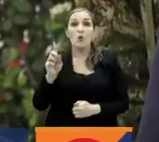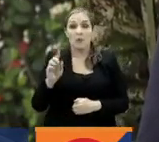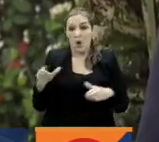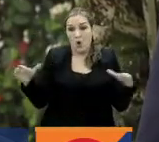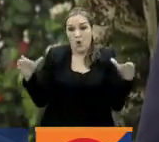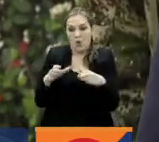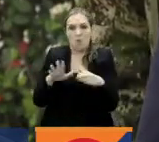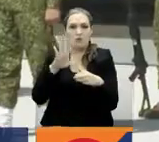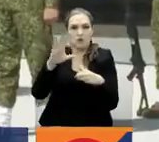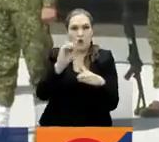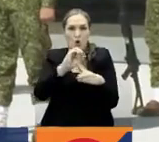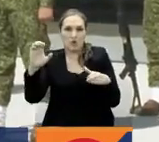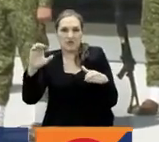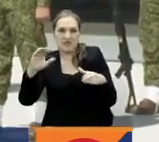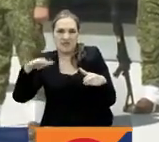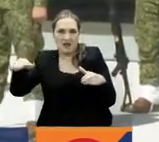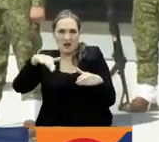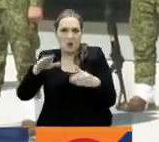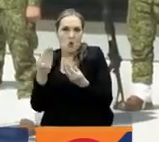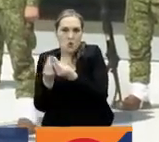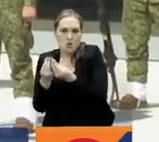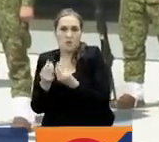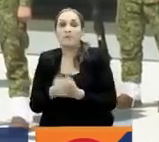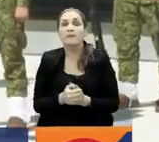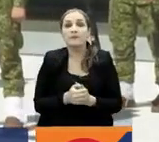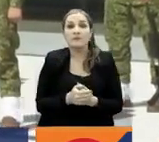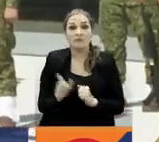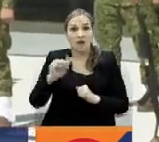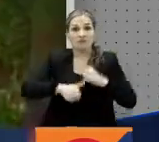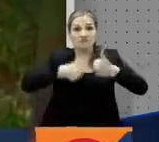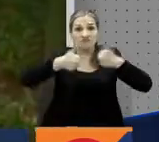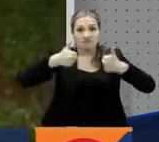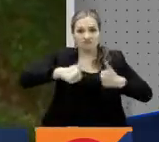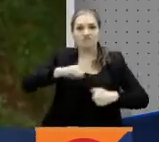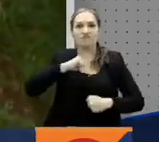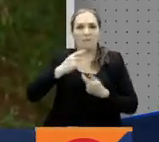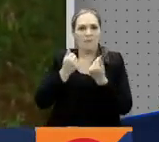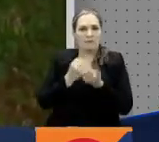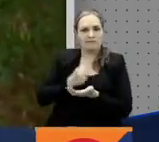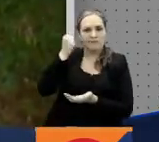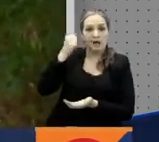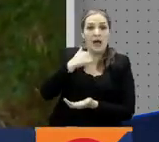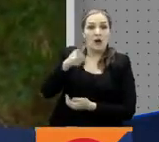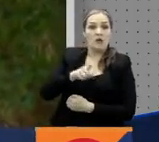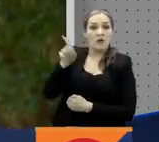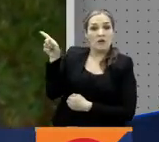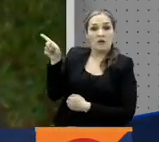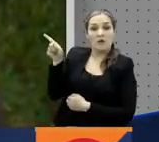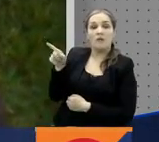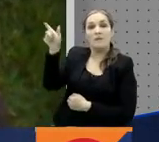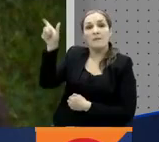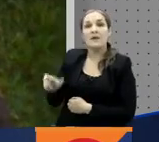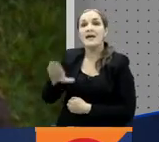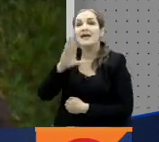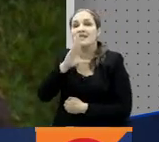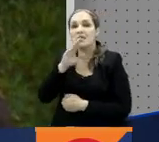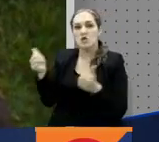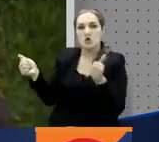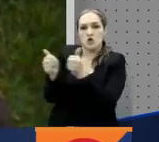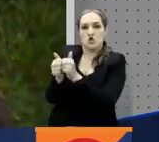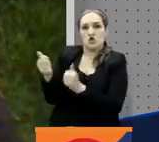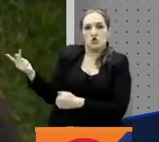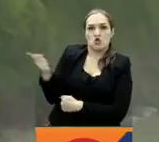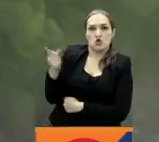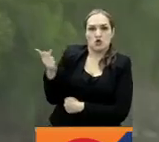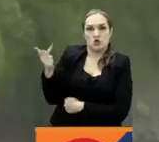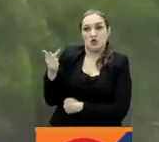como se denominan ellos... Las autoridades ofrecieron una recompensa de hasta 1.000.000.000 de pesos por la captura de alias La Abuela, quien según inteligencia es